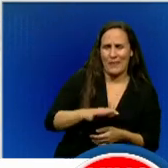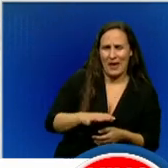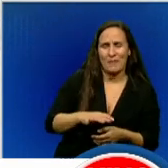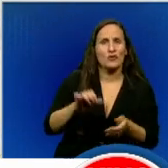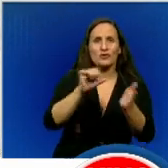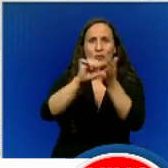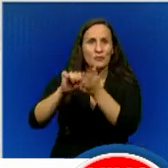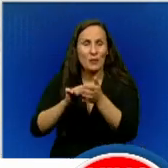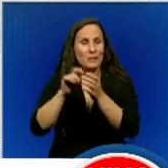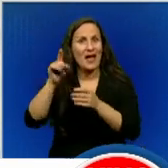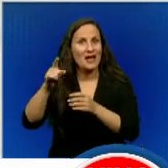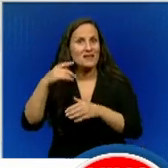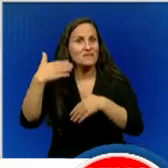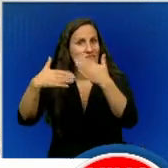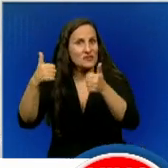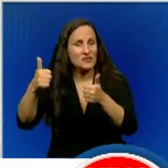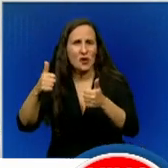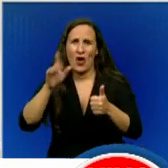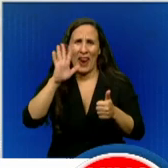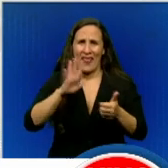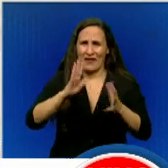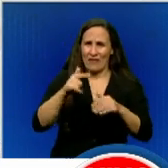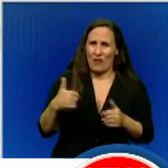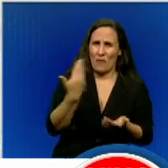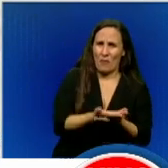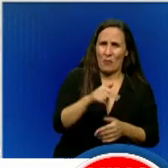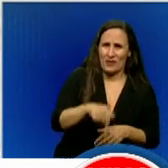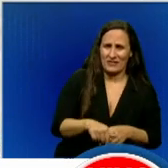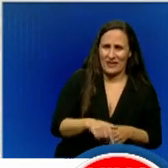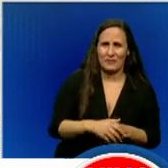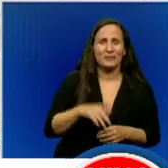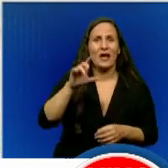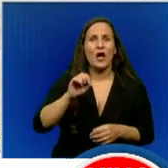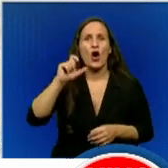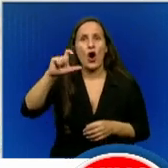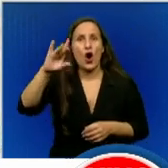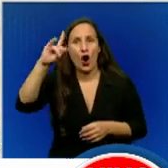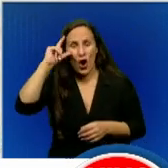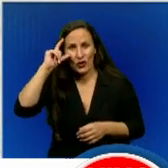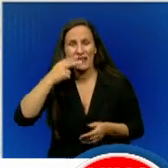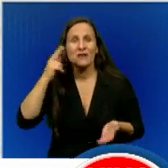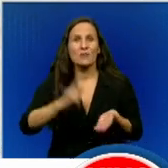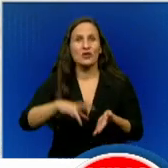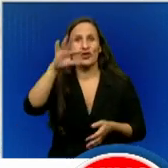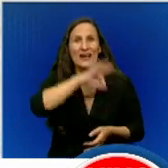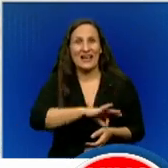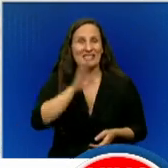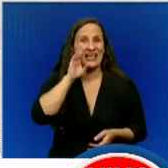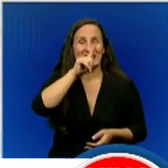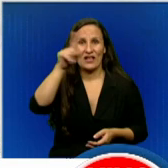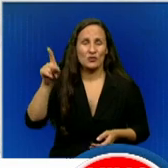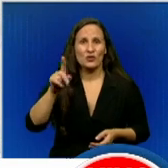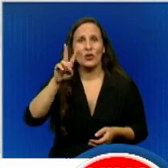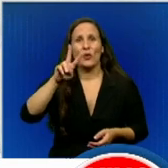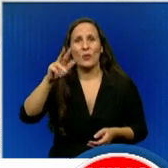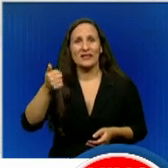económicamente no tienen nada que ver con este esquema según la propia orden en eeuu el impuesto a las ganancias de empresas es